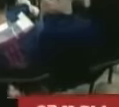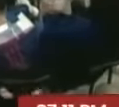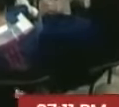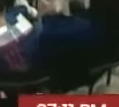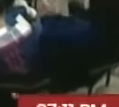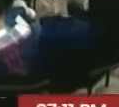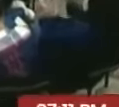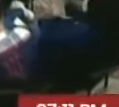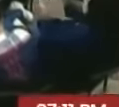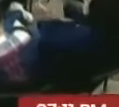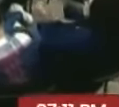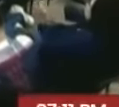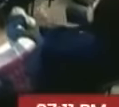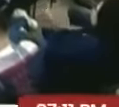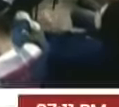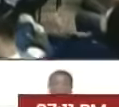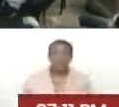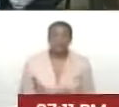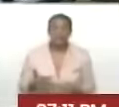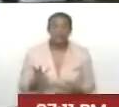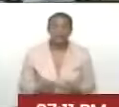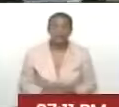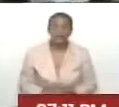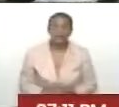Como siempre, semana